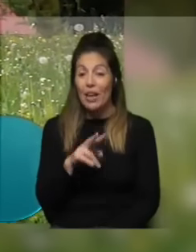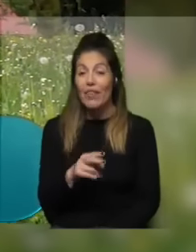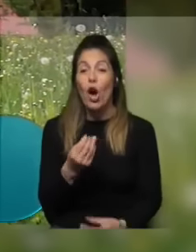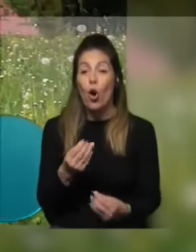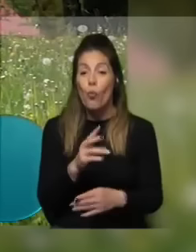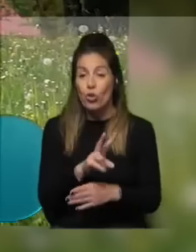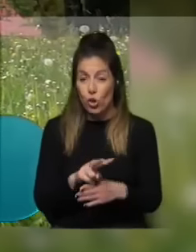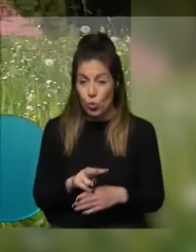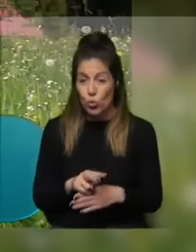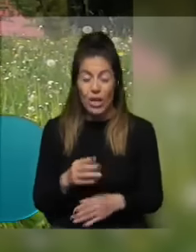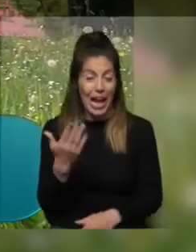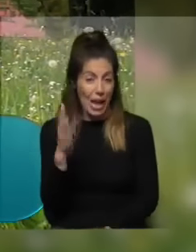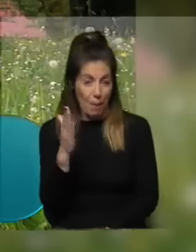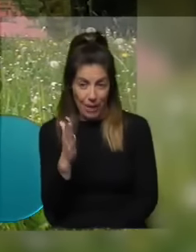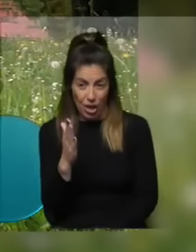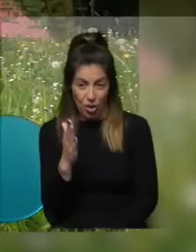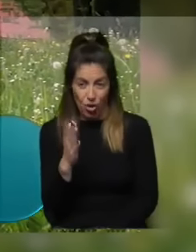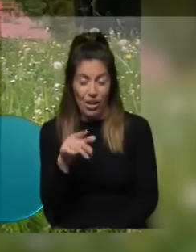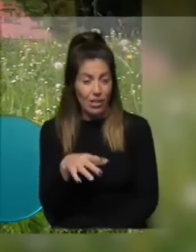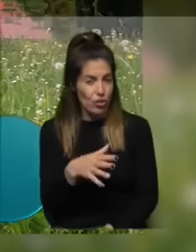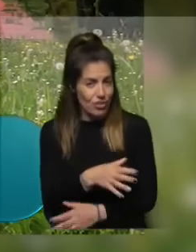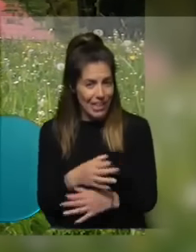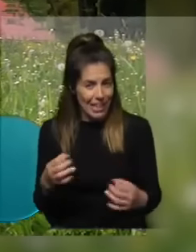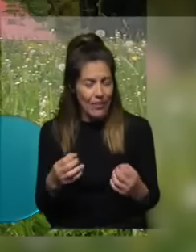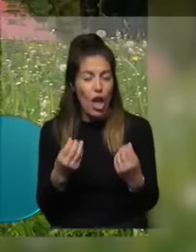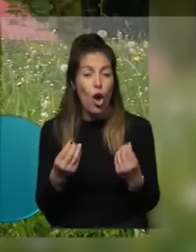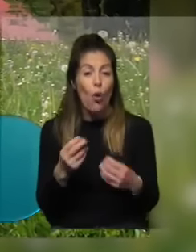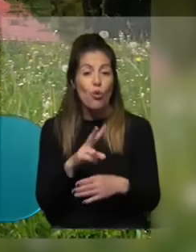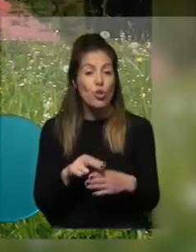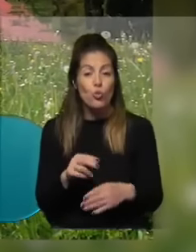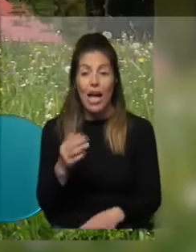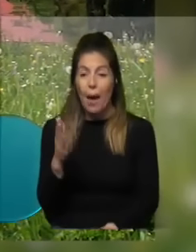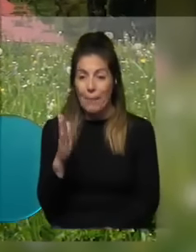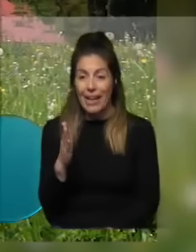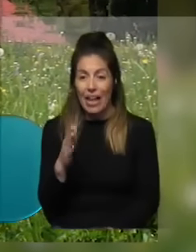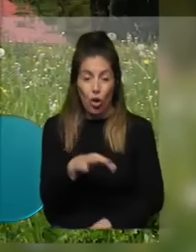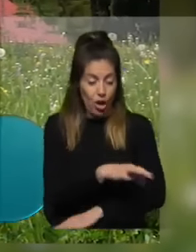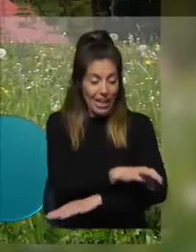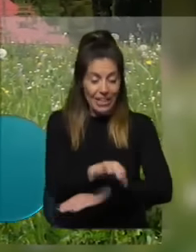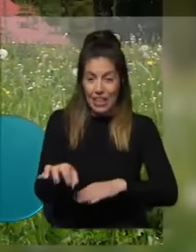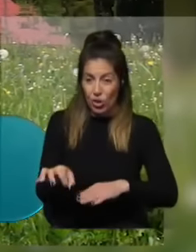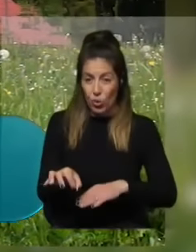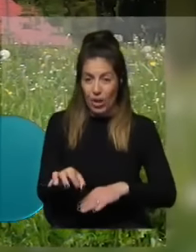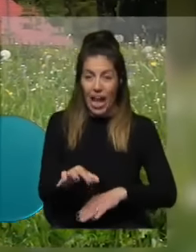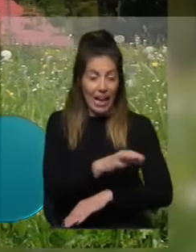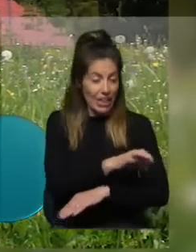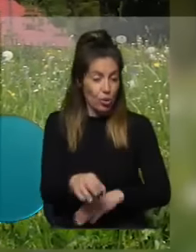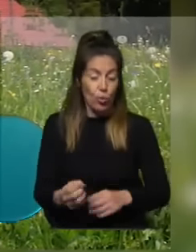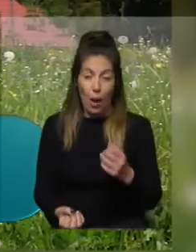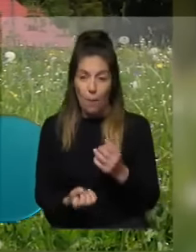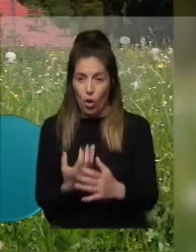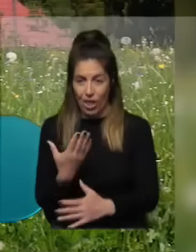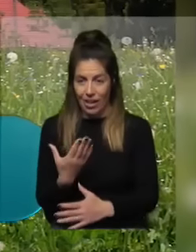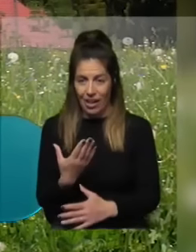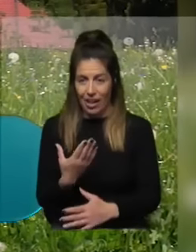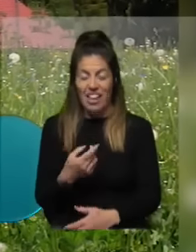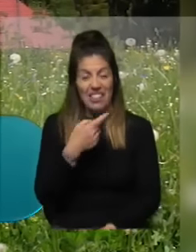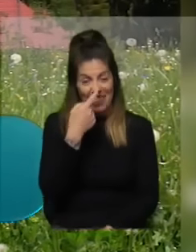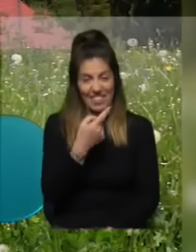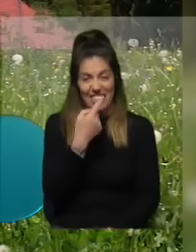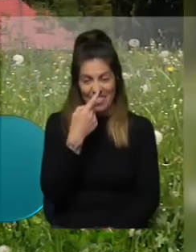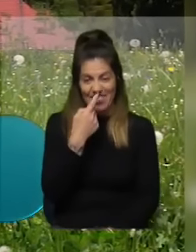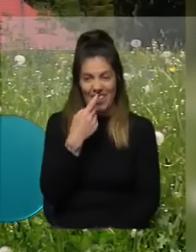utiliza también el espejado. Claro. Esto es increíble, pero cómo se utiliza el espejado también en arquitectura moderna. Entonces es interesante saber